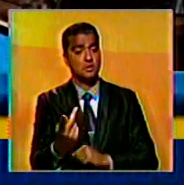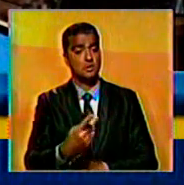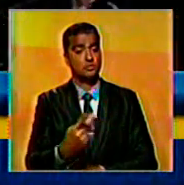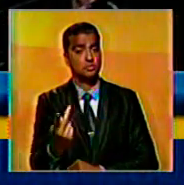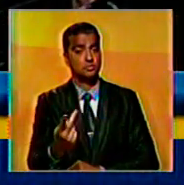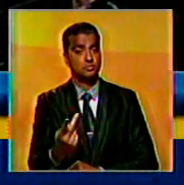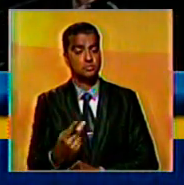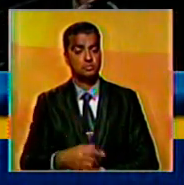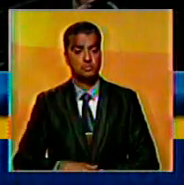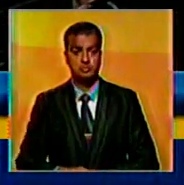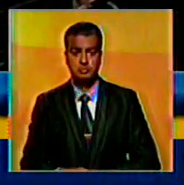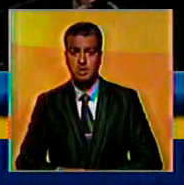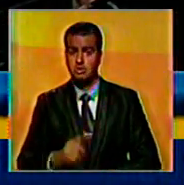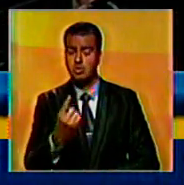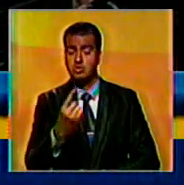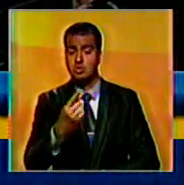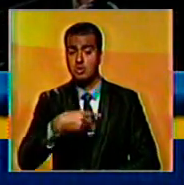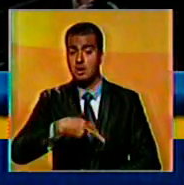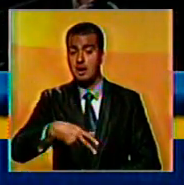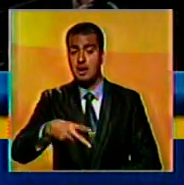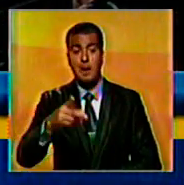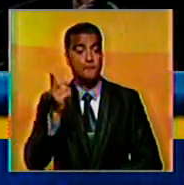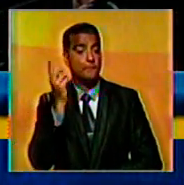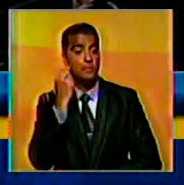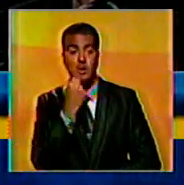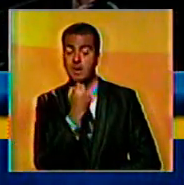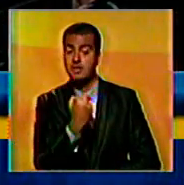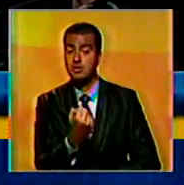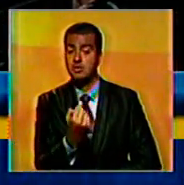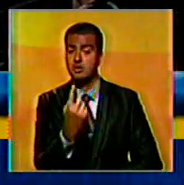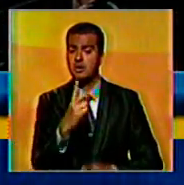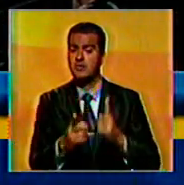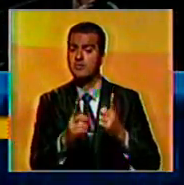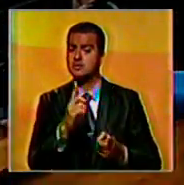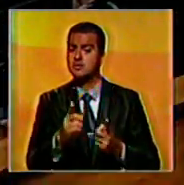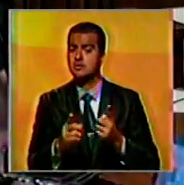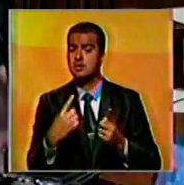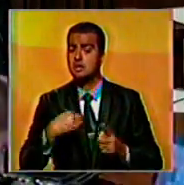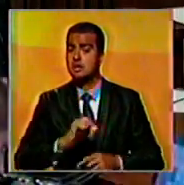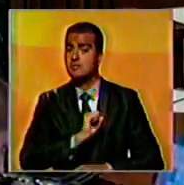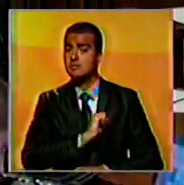En unos de ellos, la modelo le dijo a Pistorius que a veces le tenía miedo.